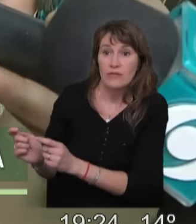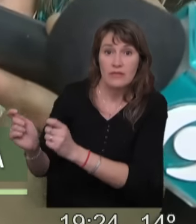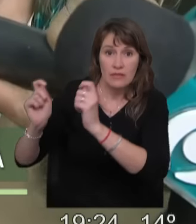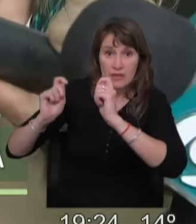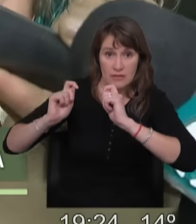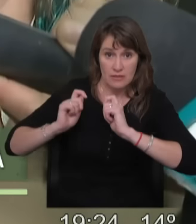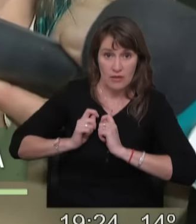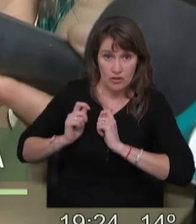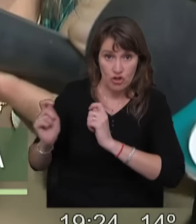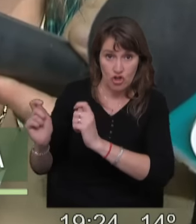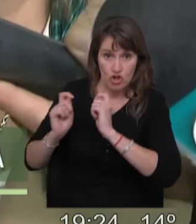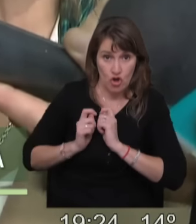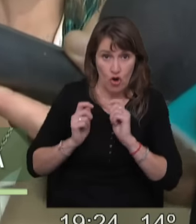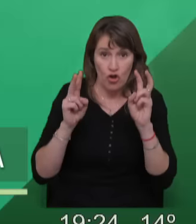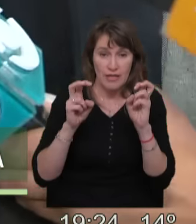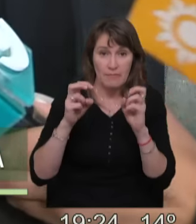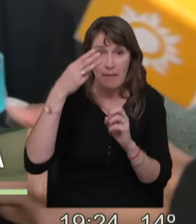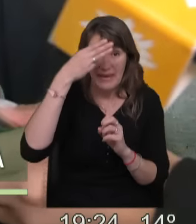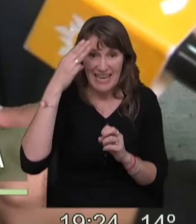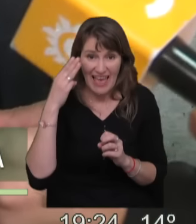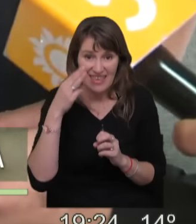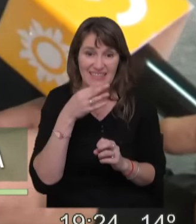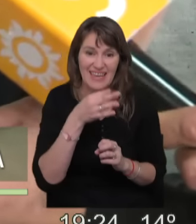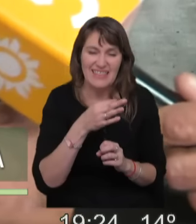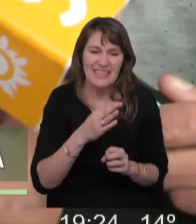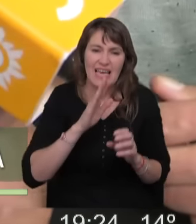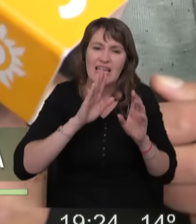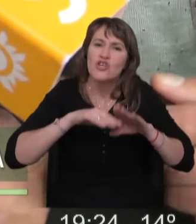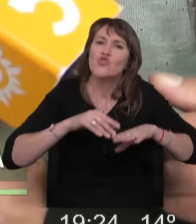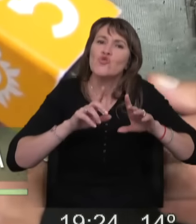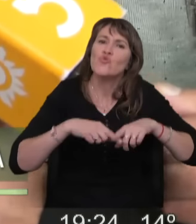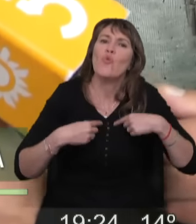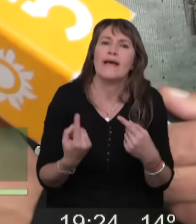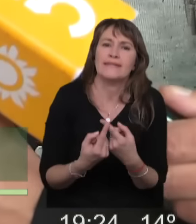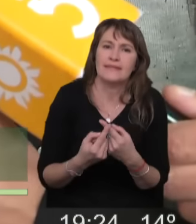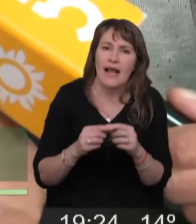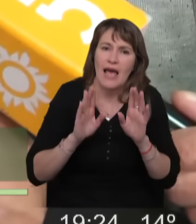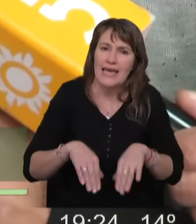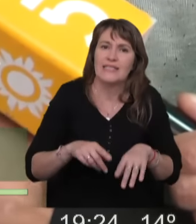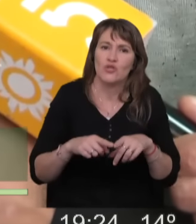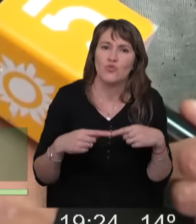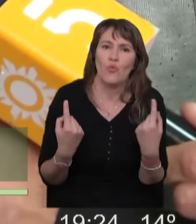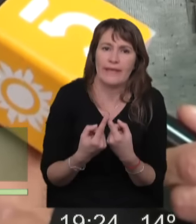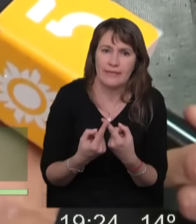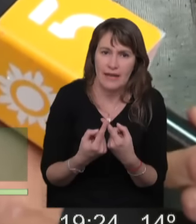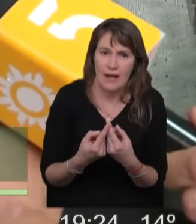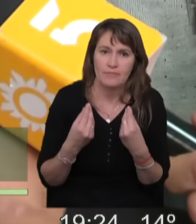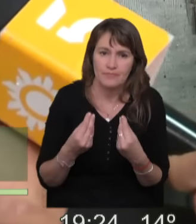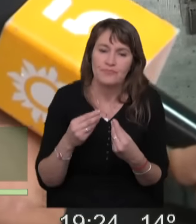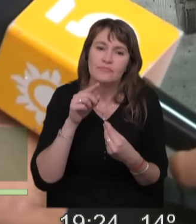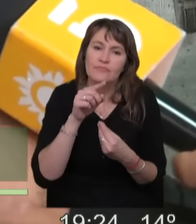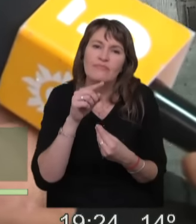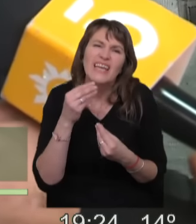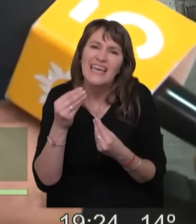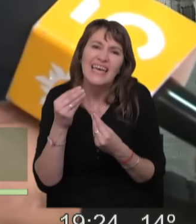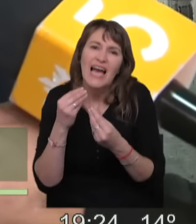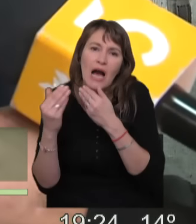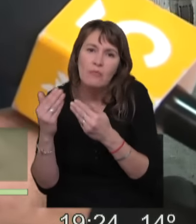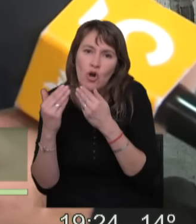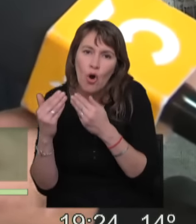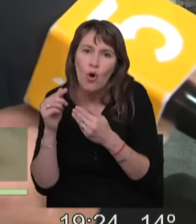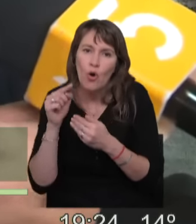caso Penades, donde él dice, bueno, Alicia es nuestra. ¿Qué implica esa frase y qué fue lo que conversó usted con Iturralde justamente